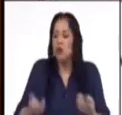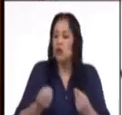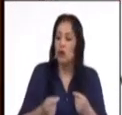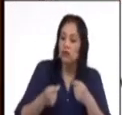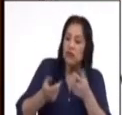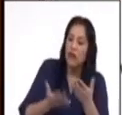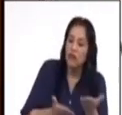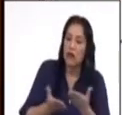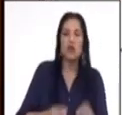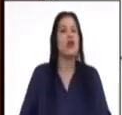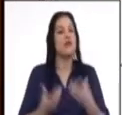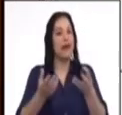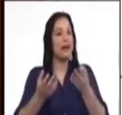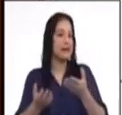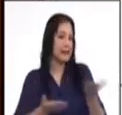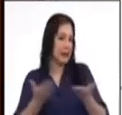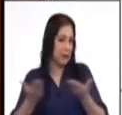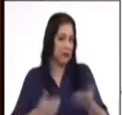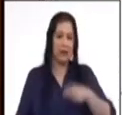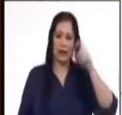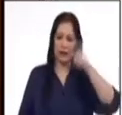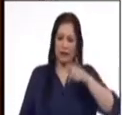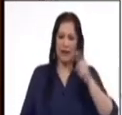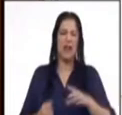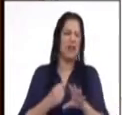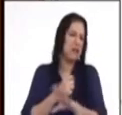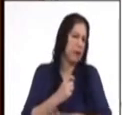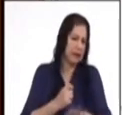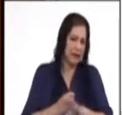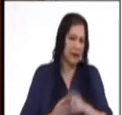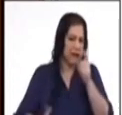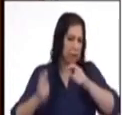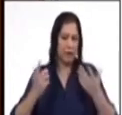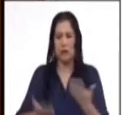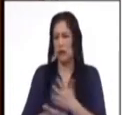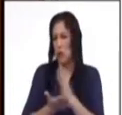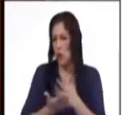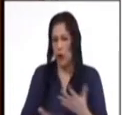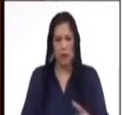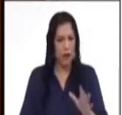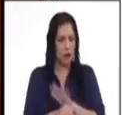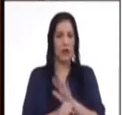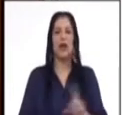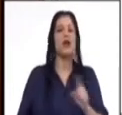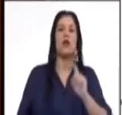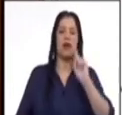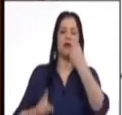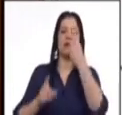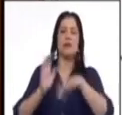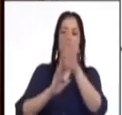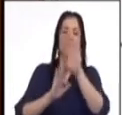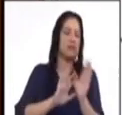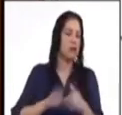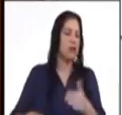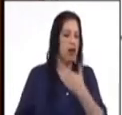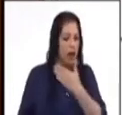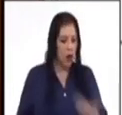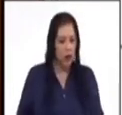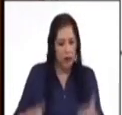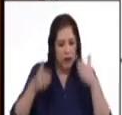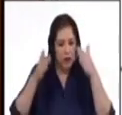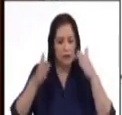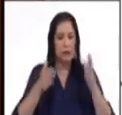hay cobertura de servicios, las necesidades básicas de la población no son una prioridad para un Estado que